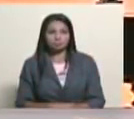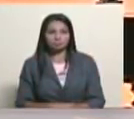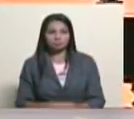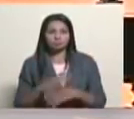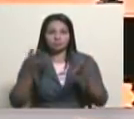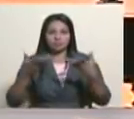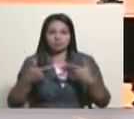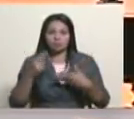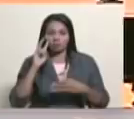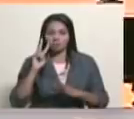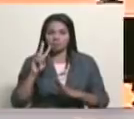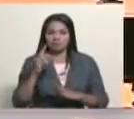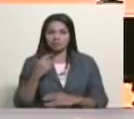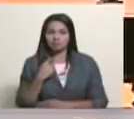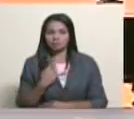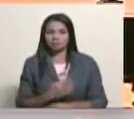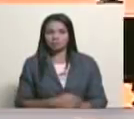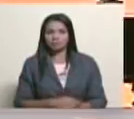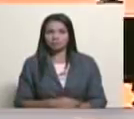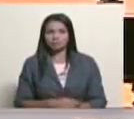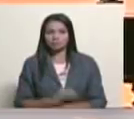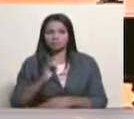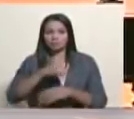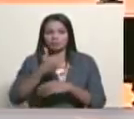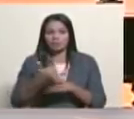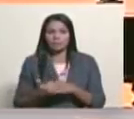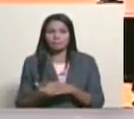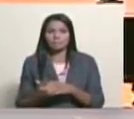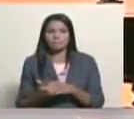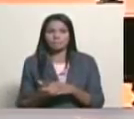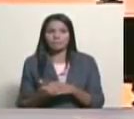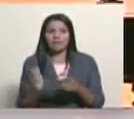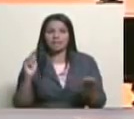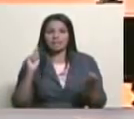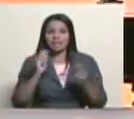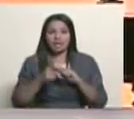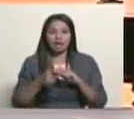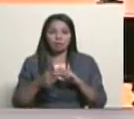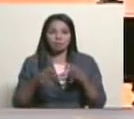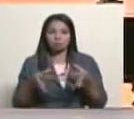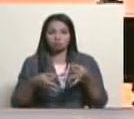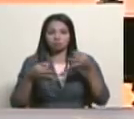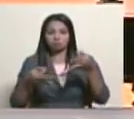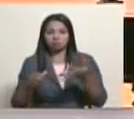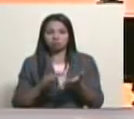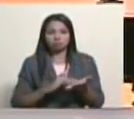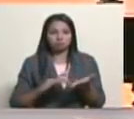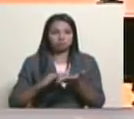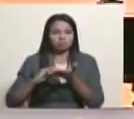Recibo aquí, fíjense ustedes, plan de cambios y rectificación,